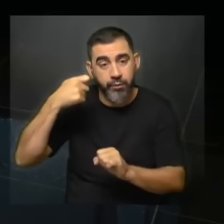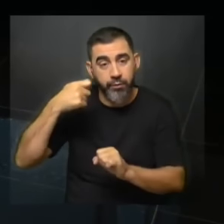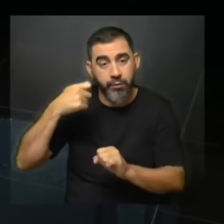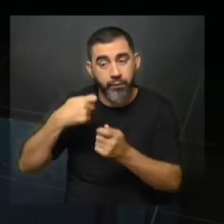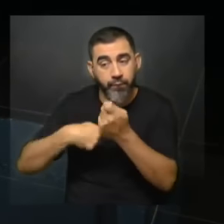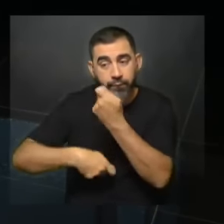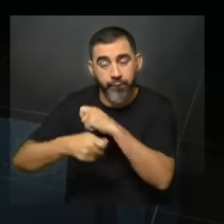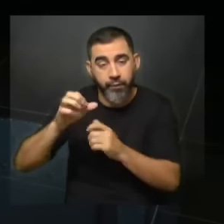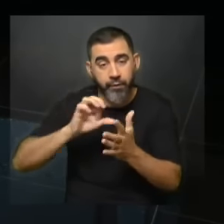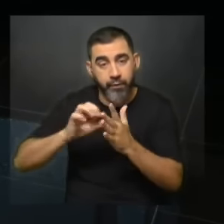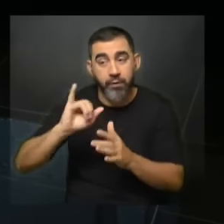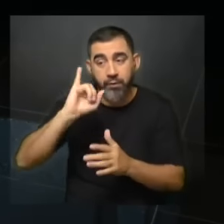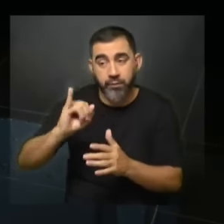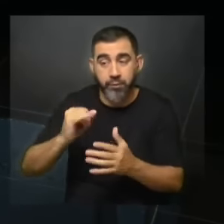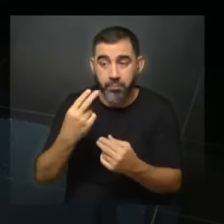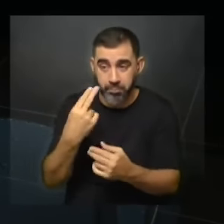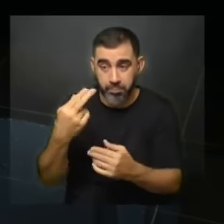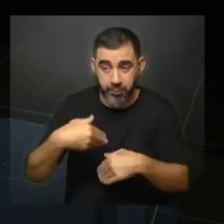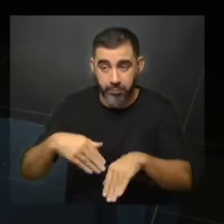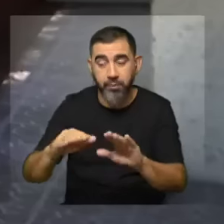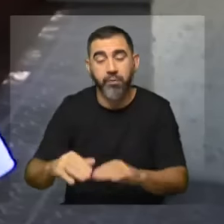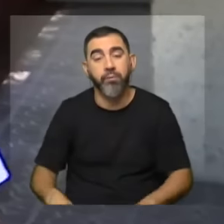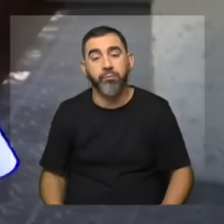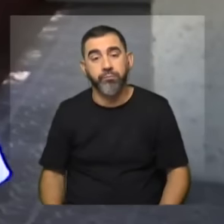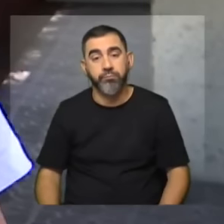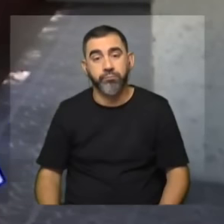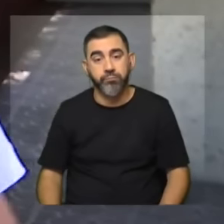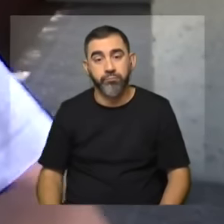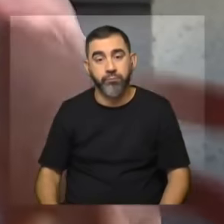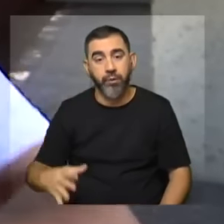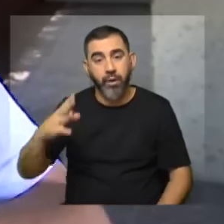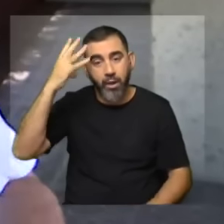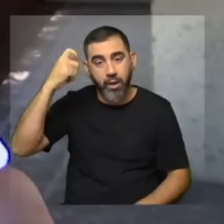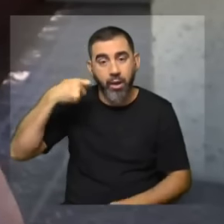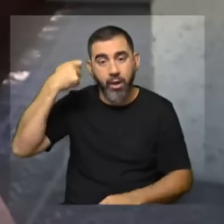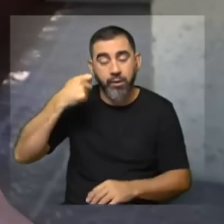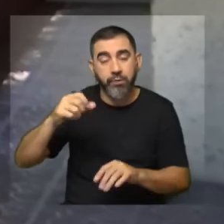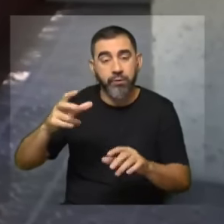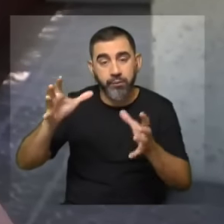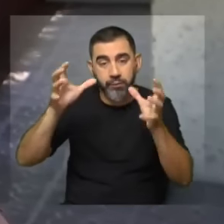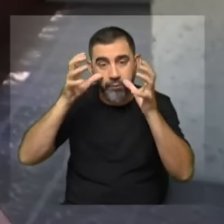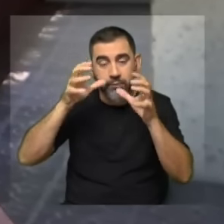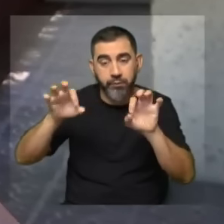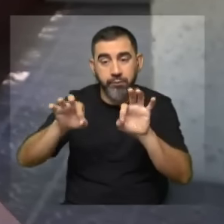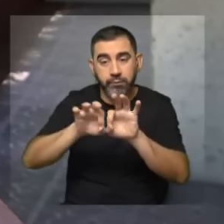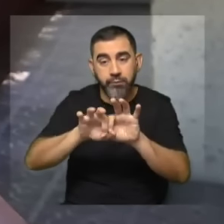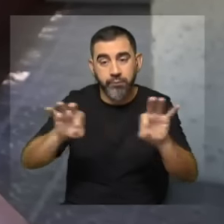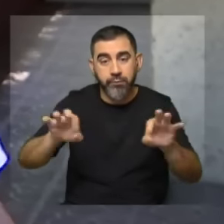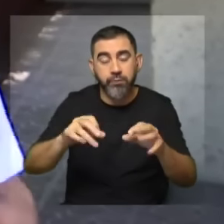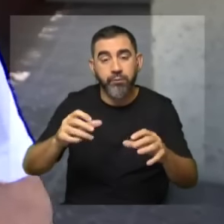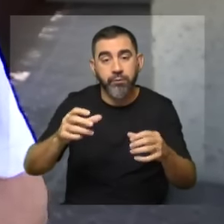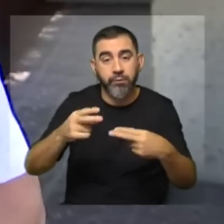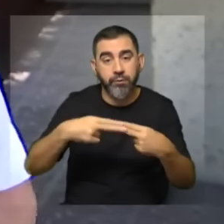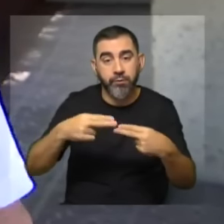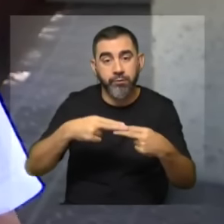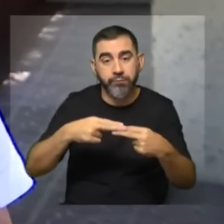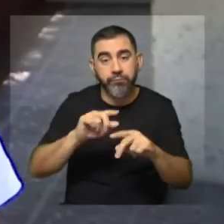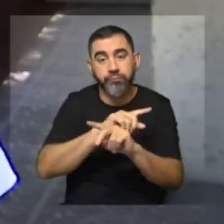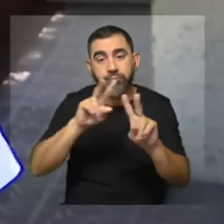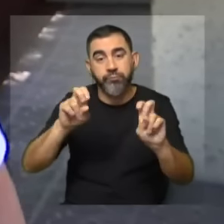vender este servicio si se lo permiten hoy por Anel Es peligroso está un cable que ofrece internet no es solamente